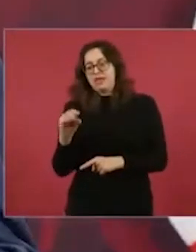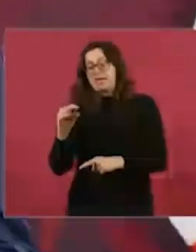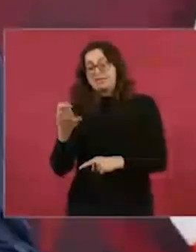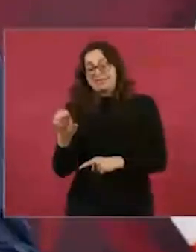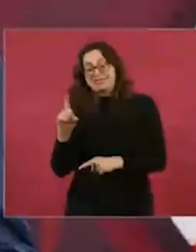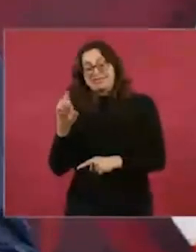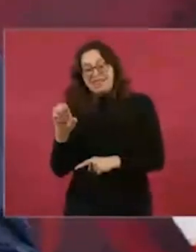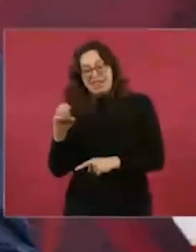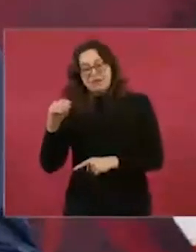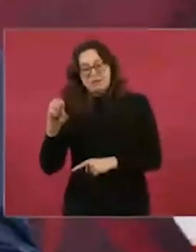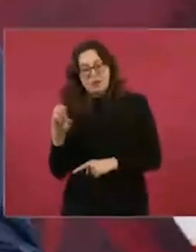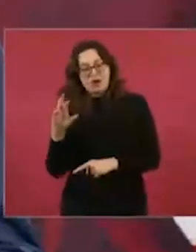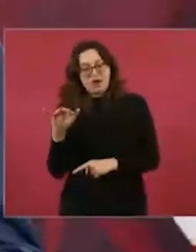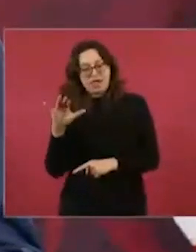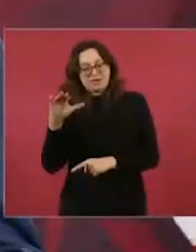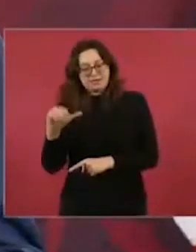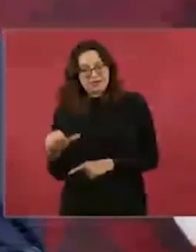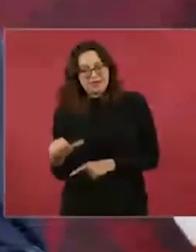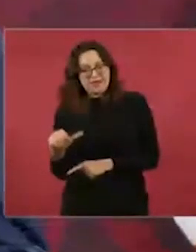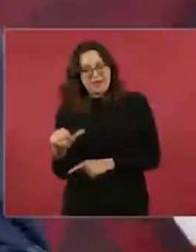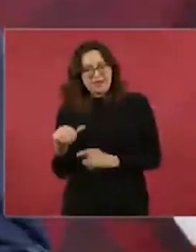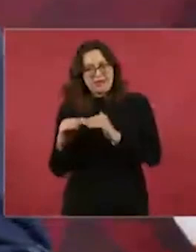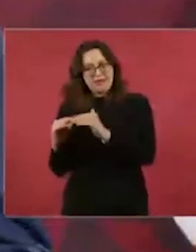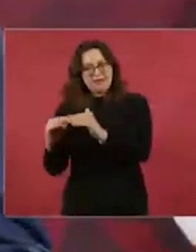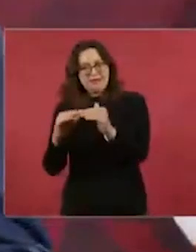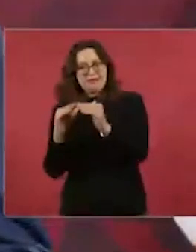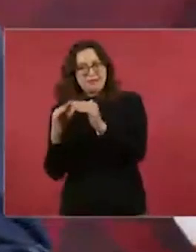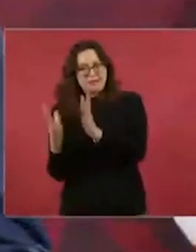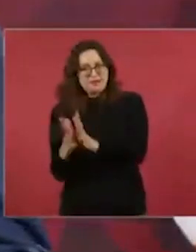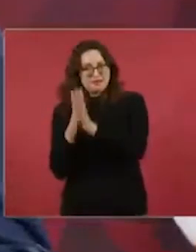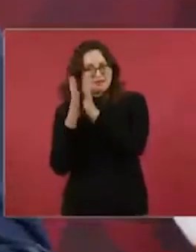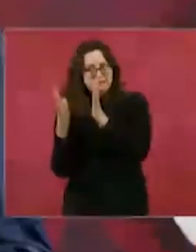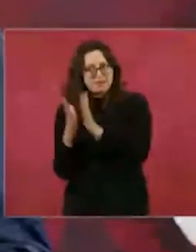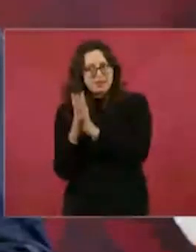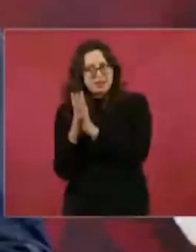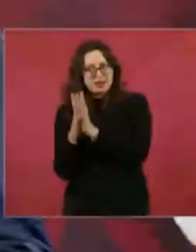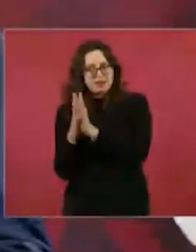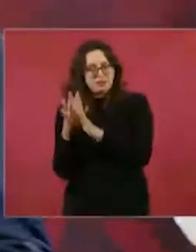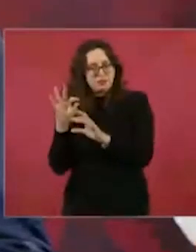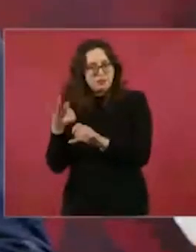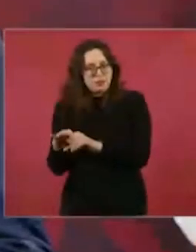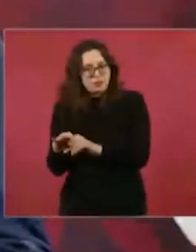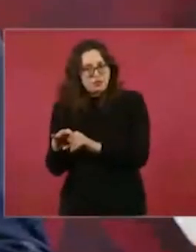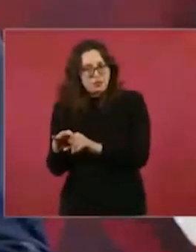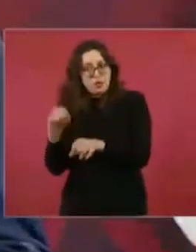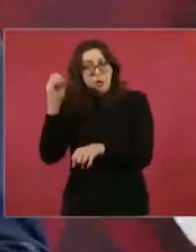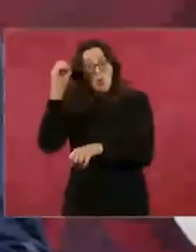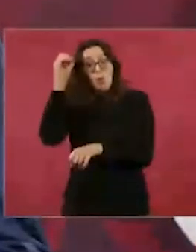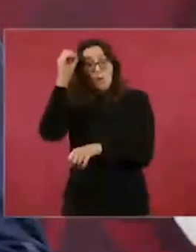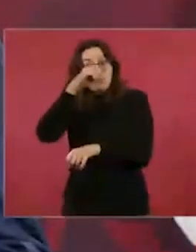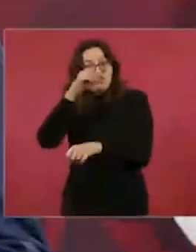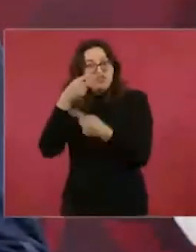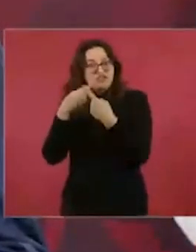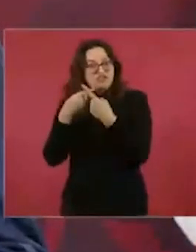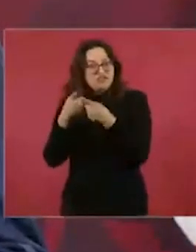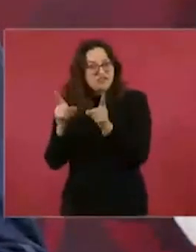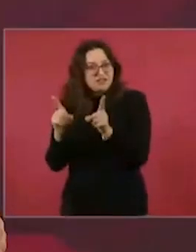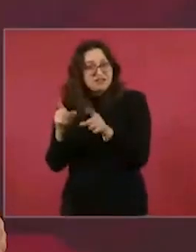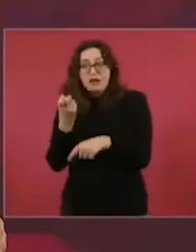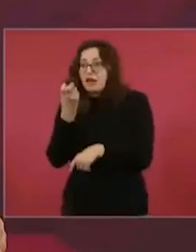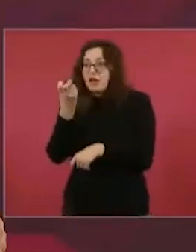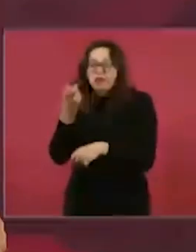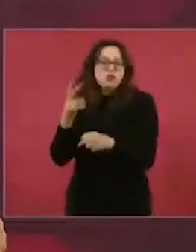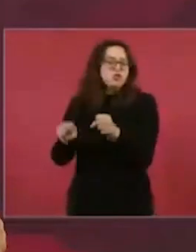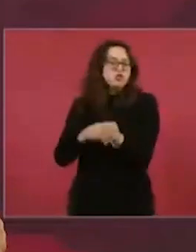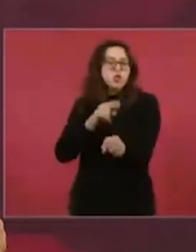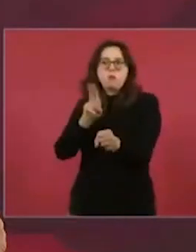que se encontraba secuestrada en Gaza sin dar mayores detalles debido a pues lo delicado del asunto.